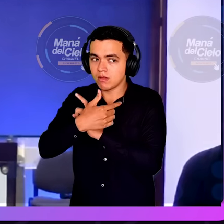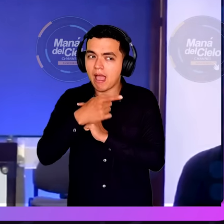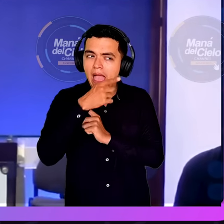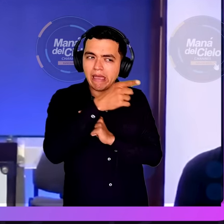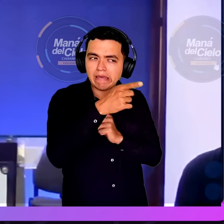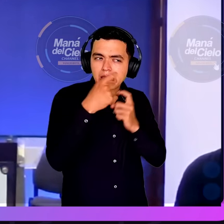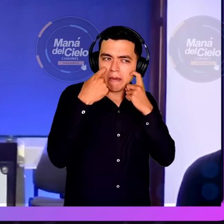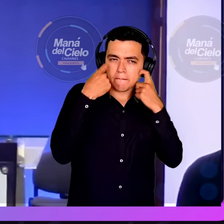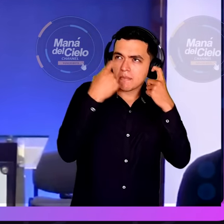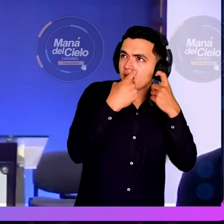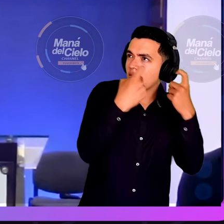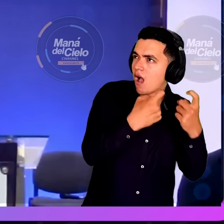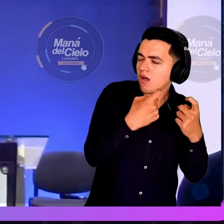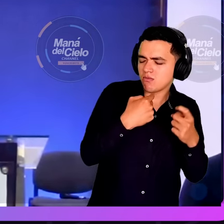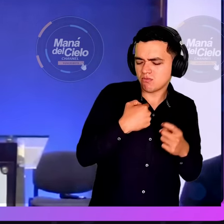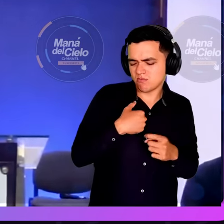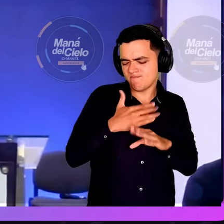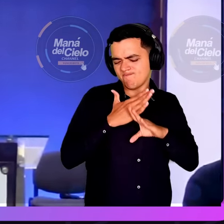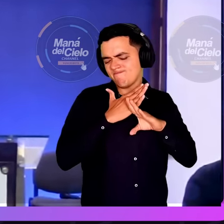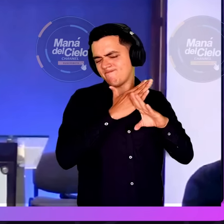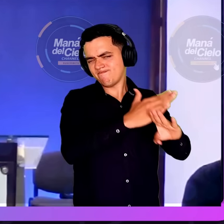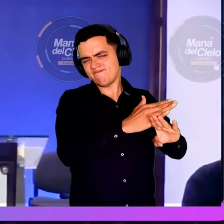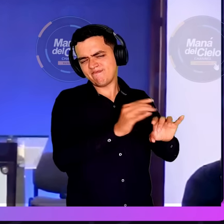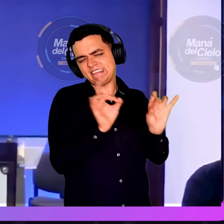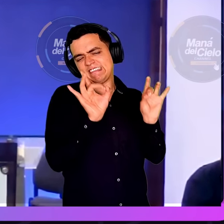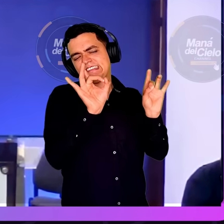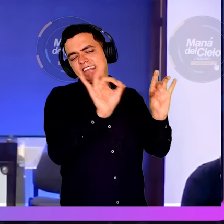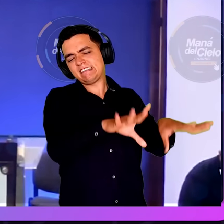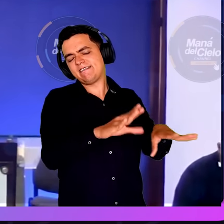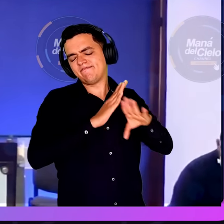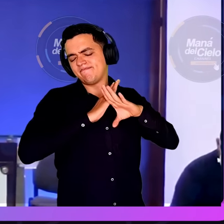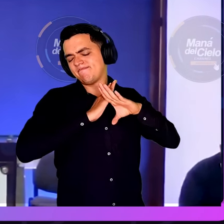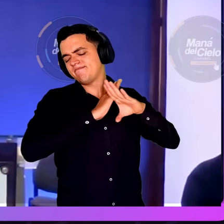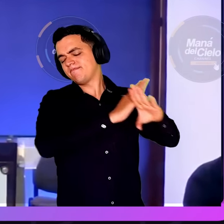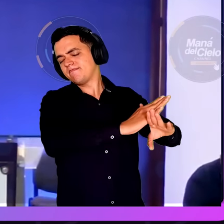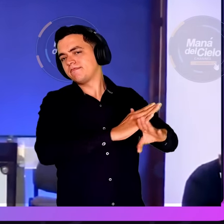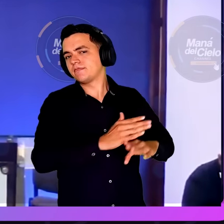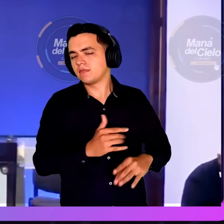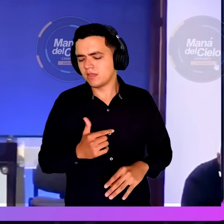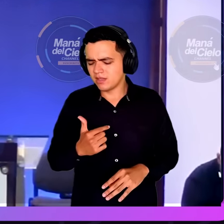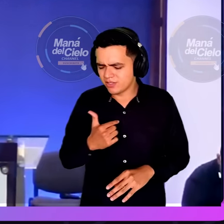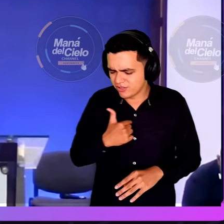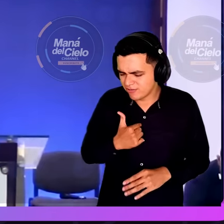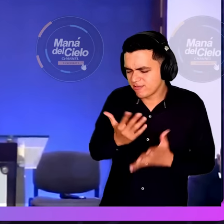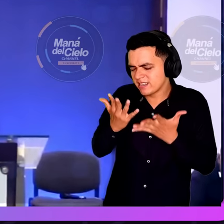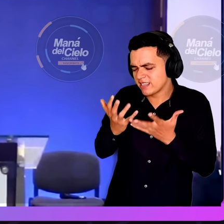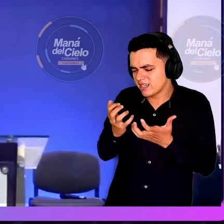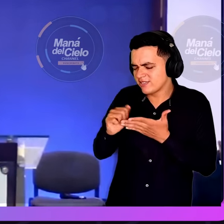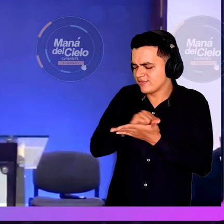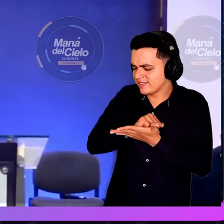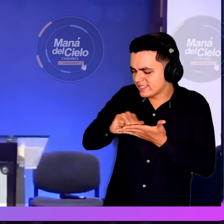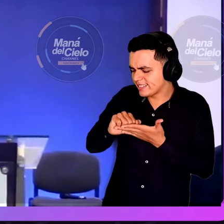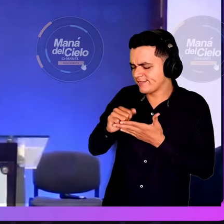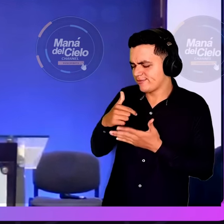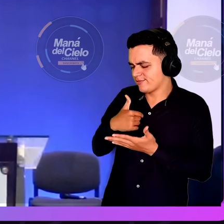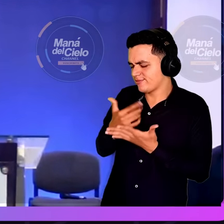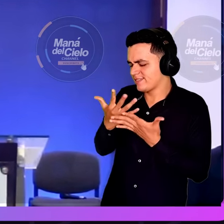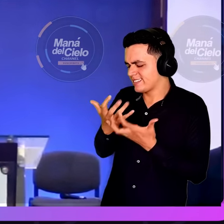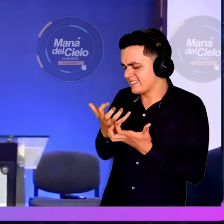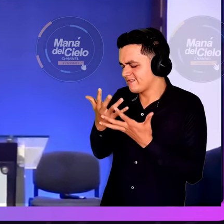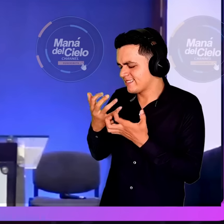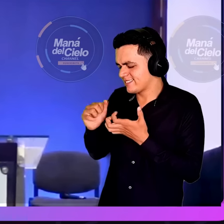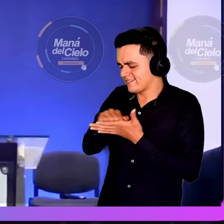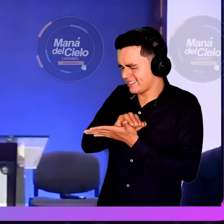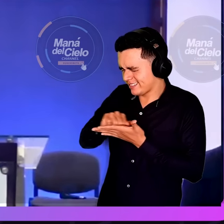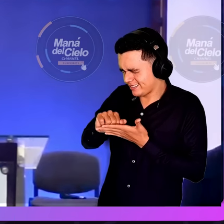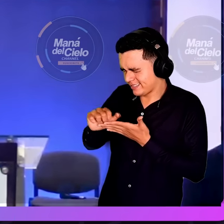Pero cuando tú en la mañana primero lo alabas y lo adoras, le dices: Señor, antes que todo, guárdame del mal, guárdame